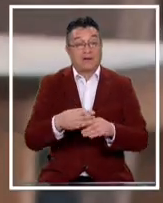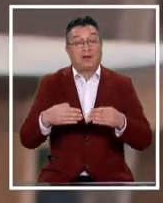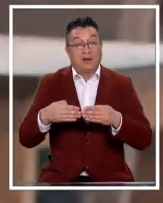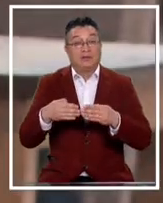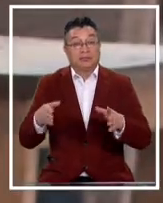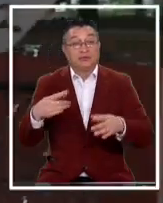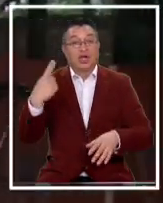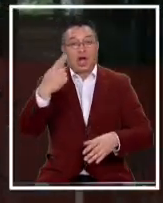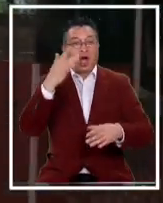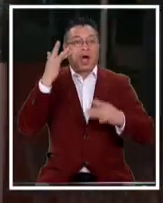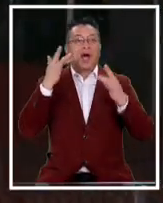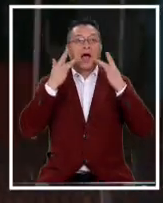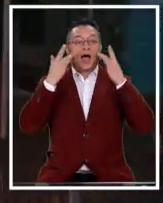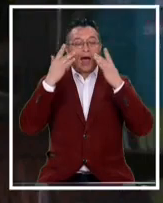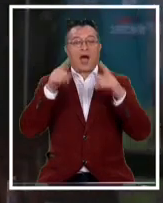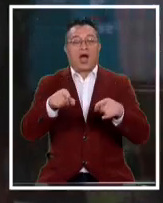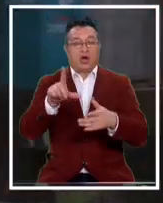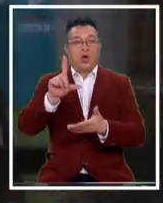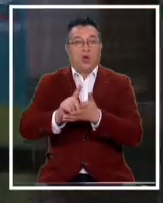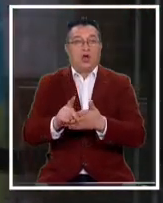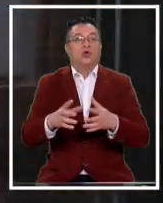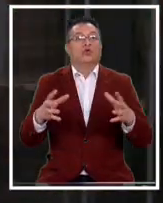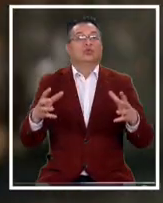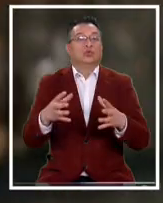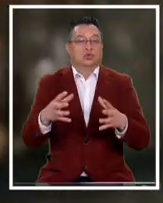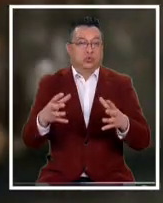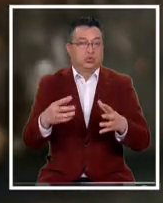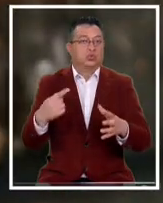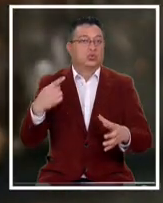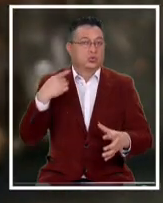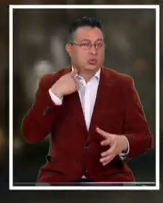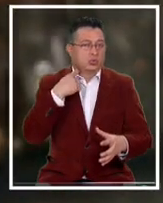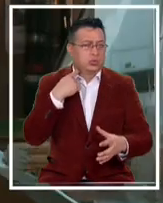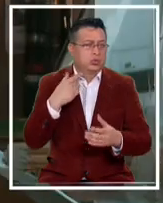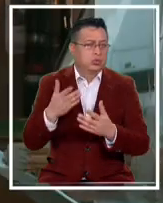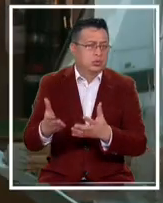genera ilusión en un sector fuertemente golpeado.